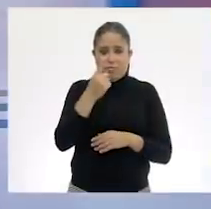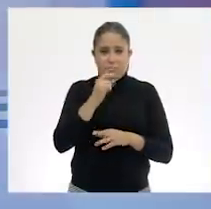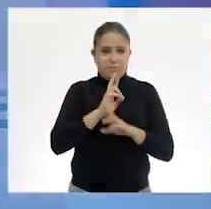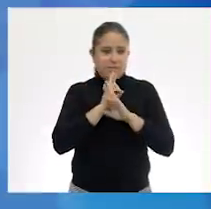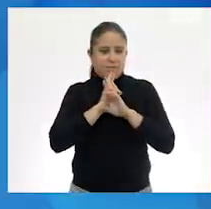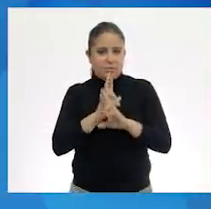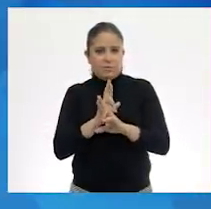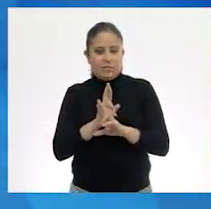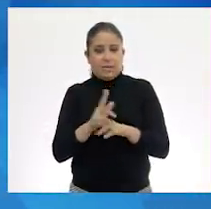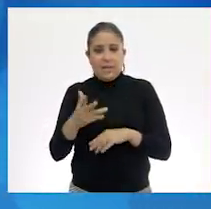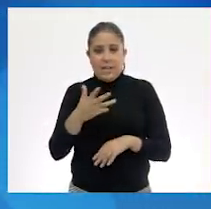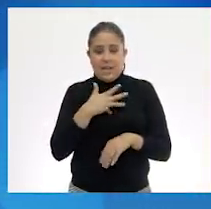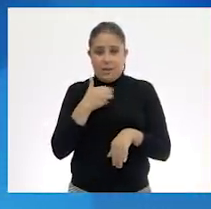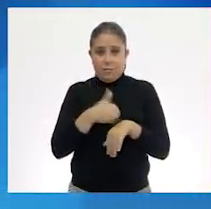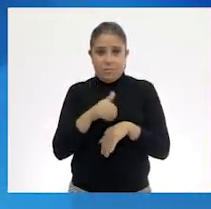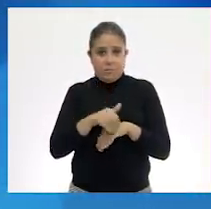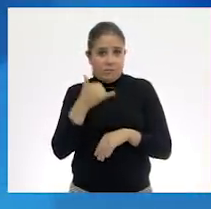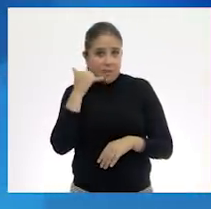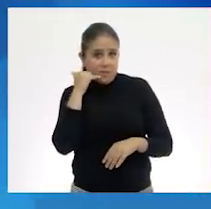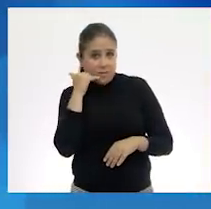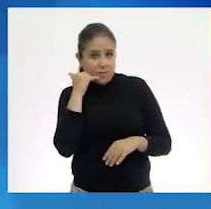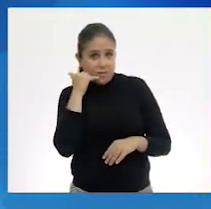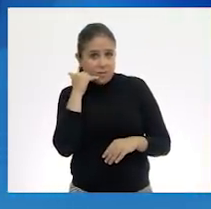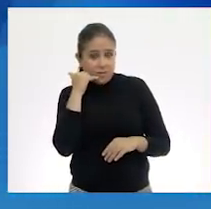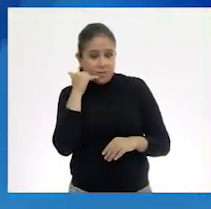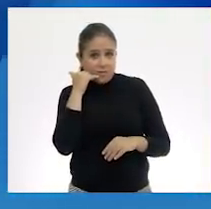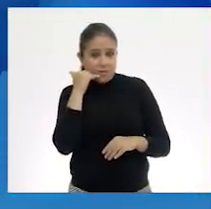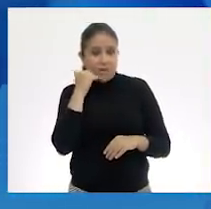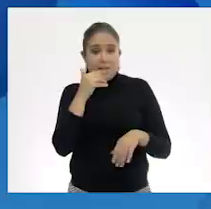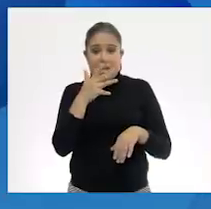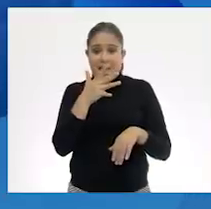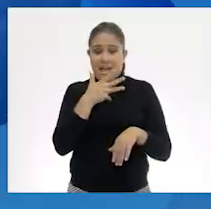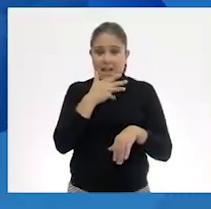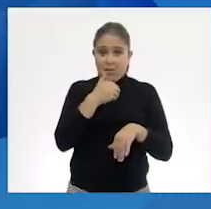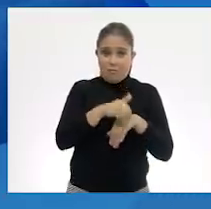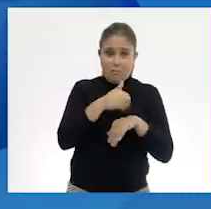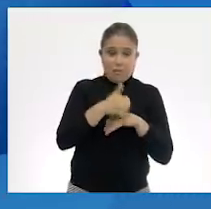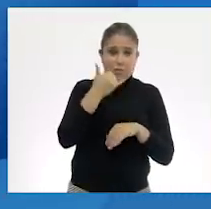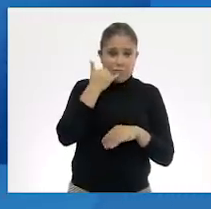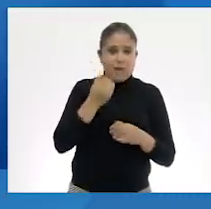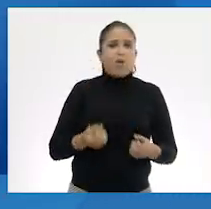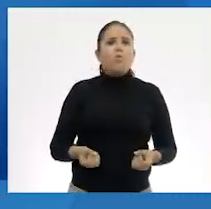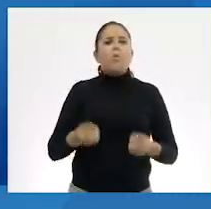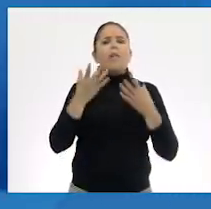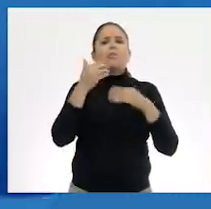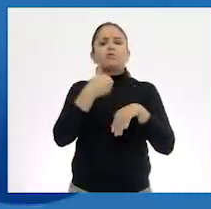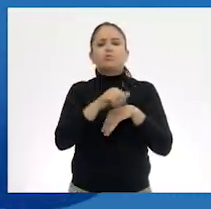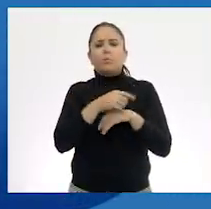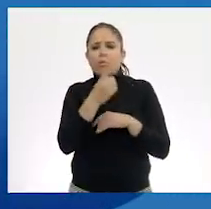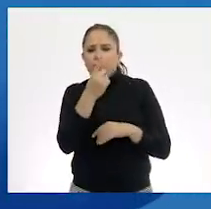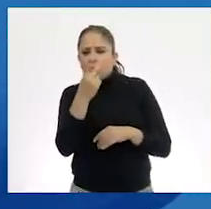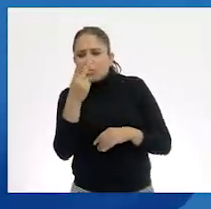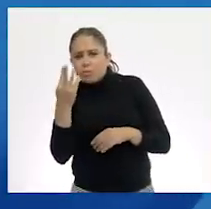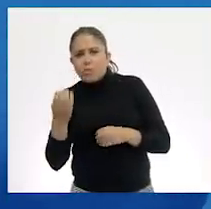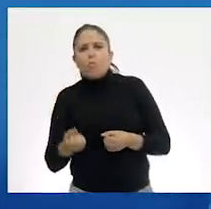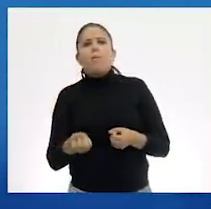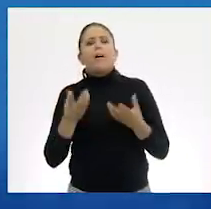siguiente. ¿Tiene número telefónico? Si tiene número telefónico, ¿cuántos dígitos tiene?